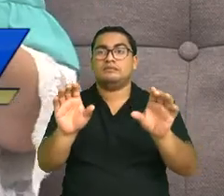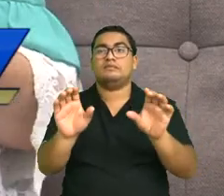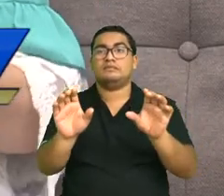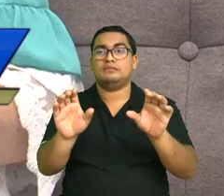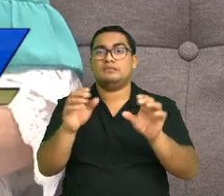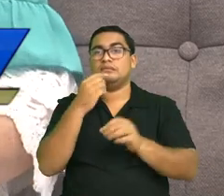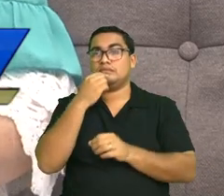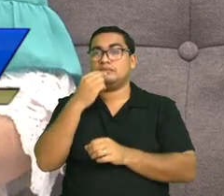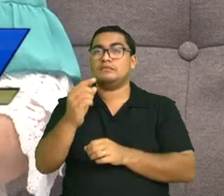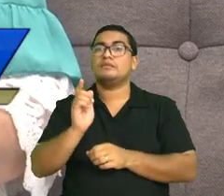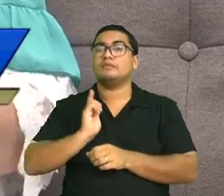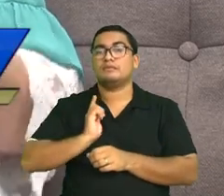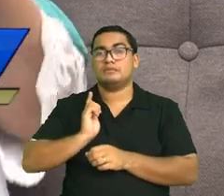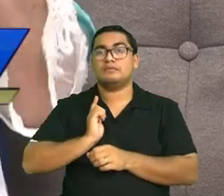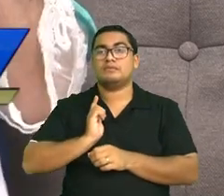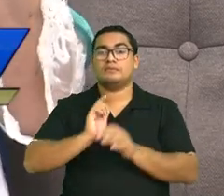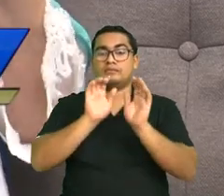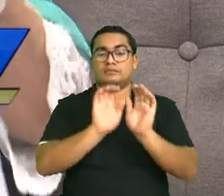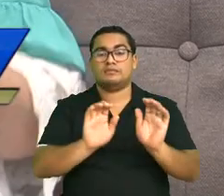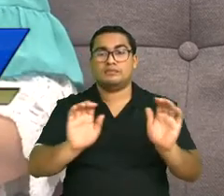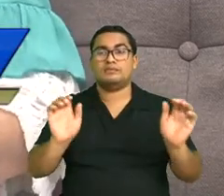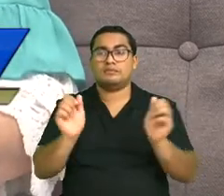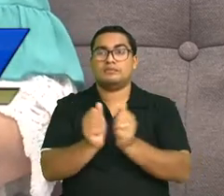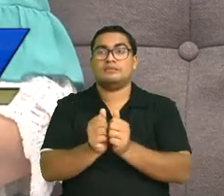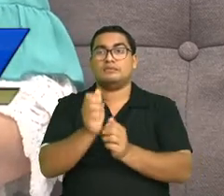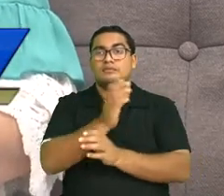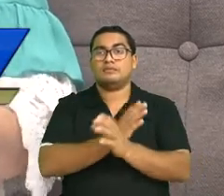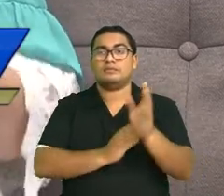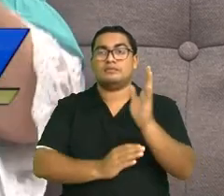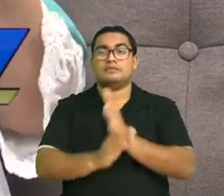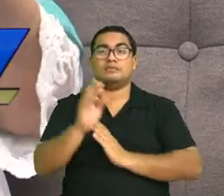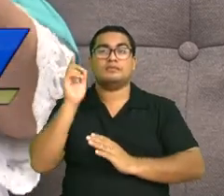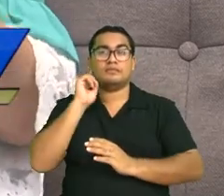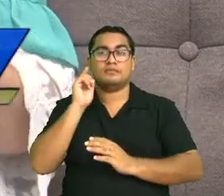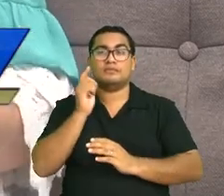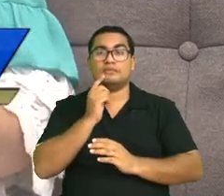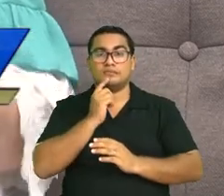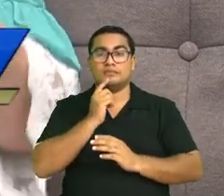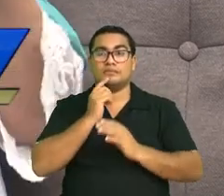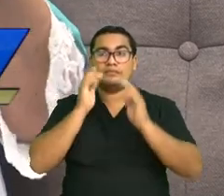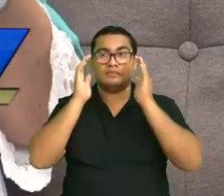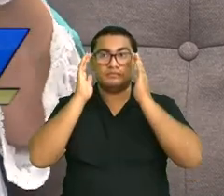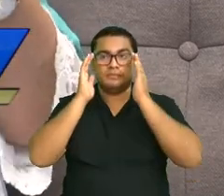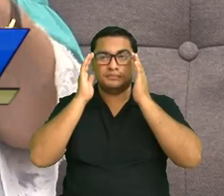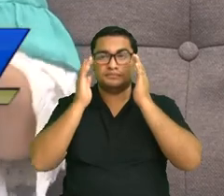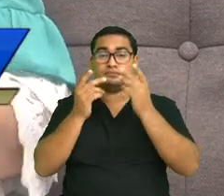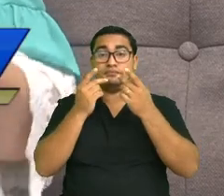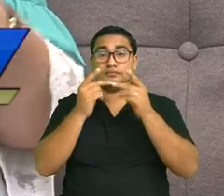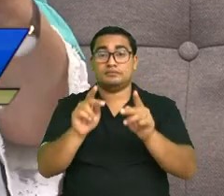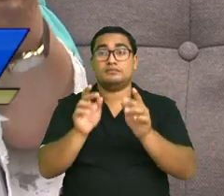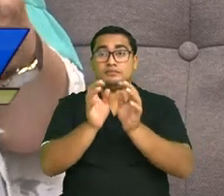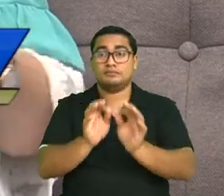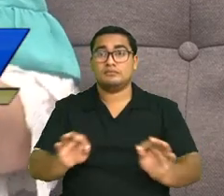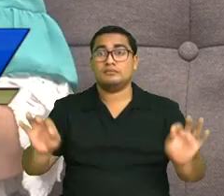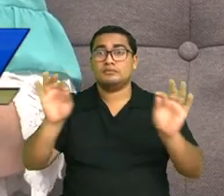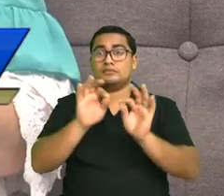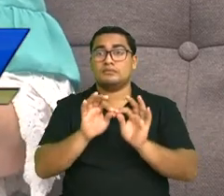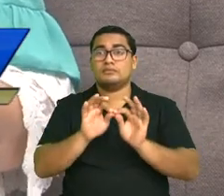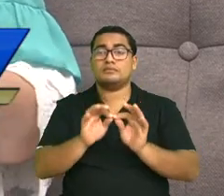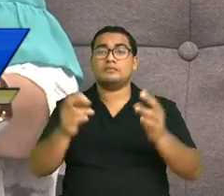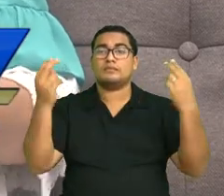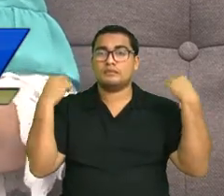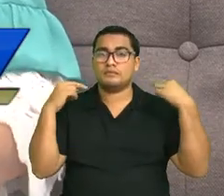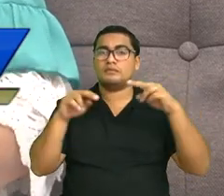ahí hay niños con discapacidad auditiva, ¿verdad?, con discapacidad visual, pero en este caso pues están los maestros